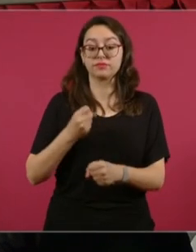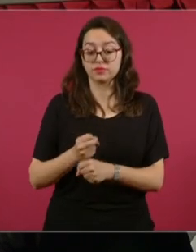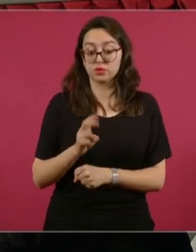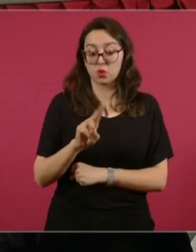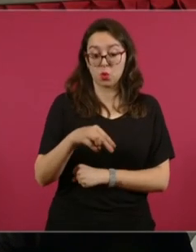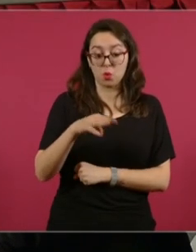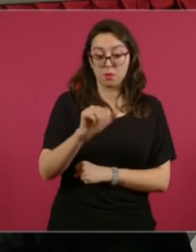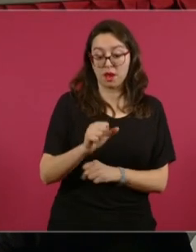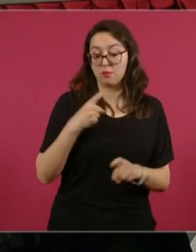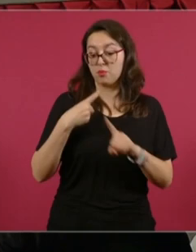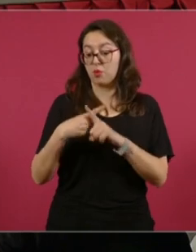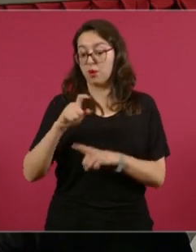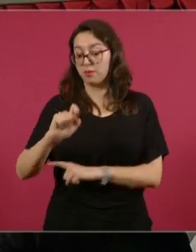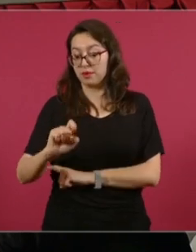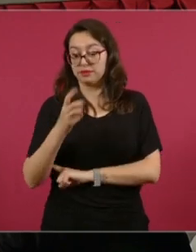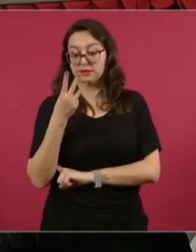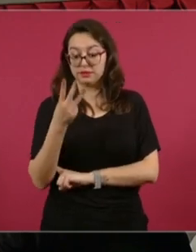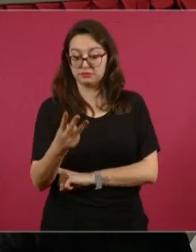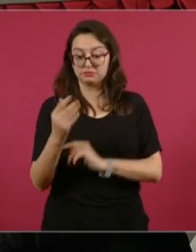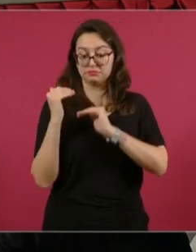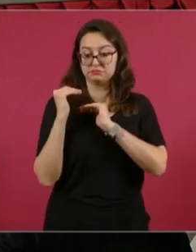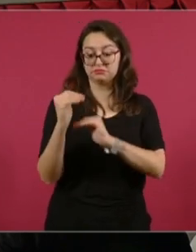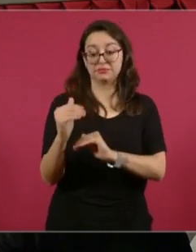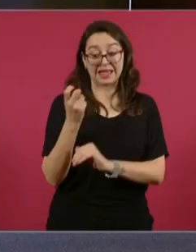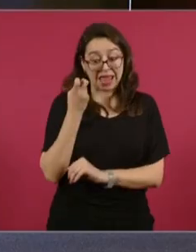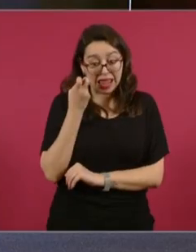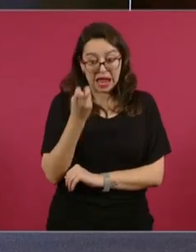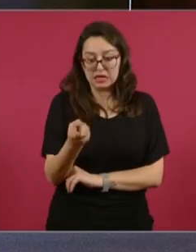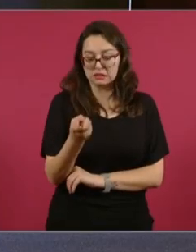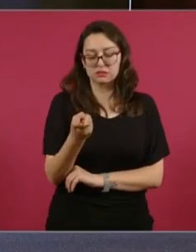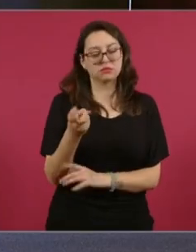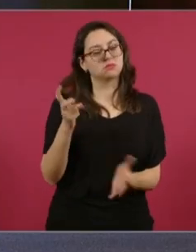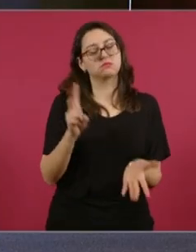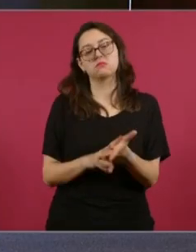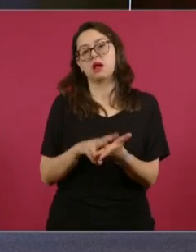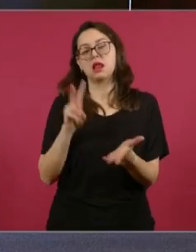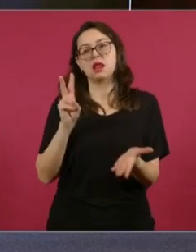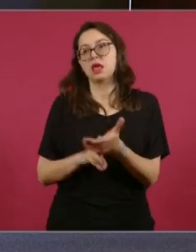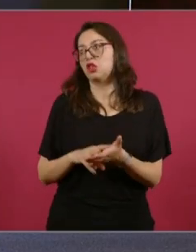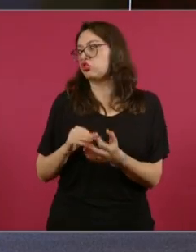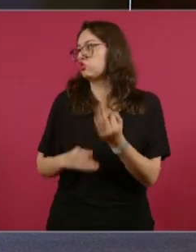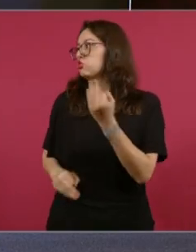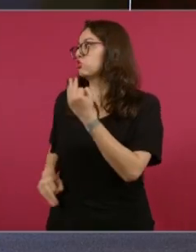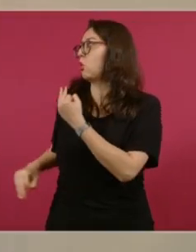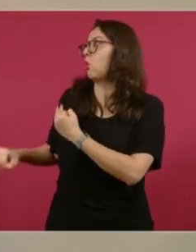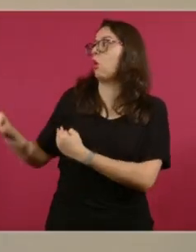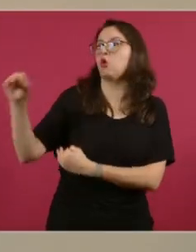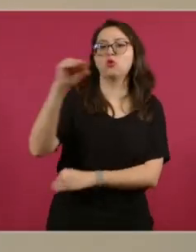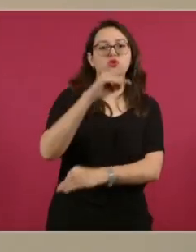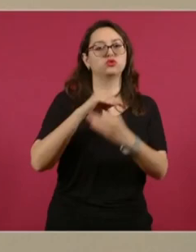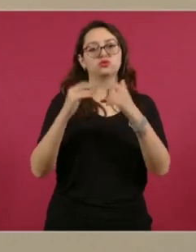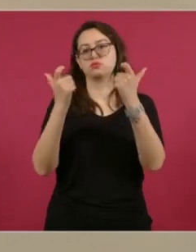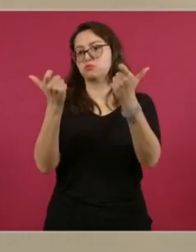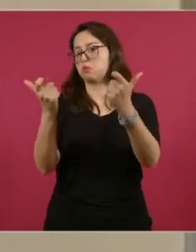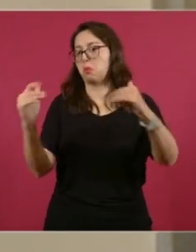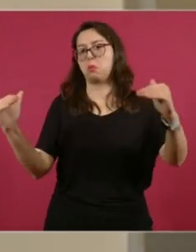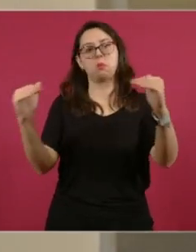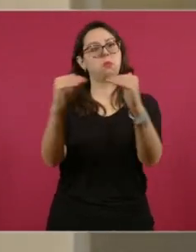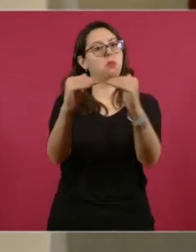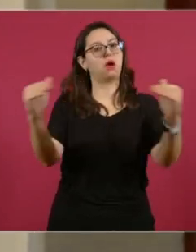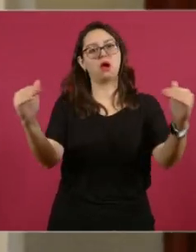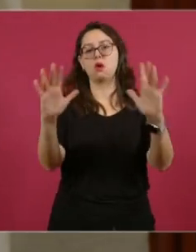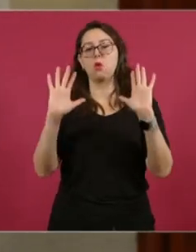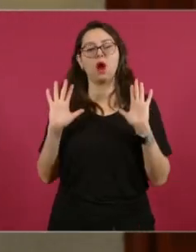da una cantidad específica, que es ese el monto máximo que cualquier funcionario público